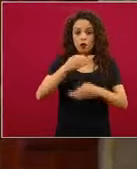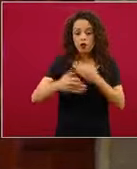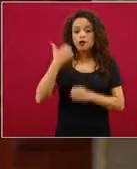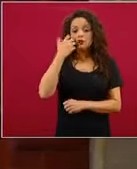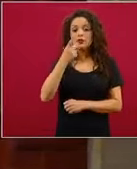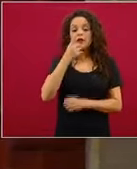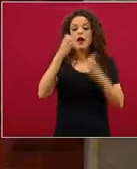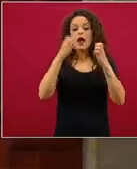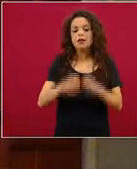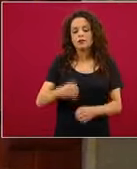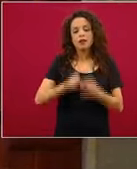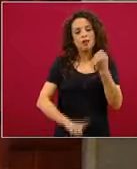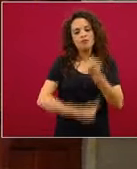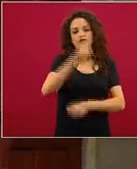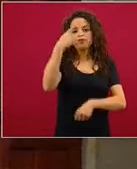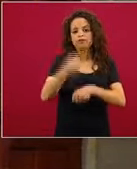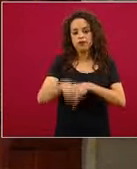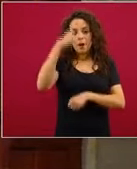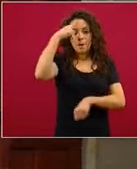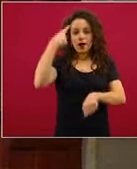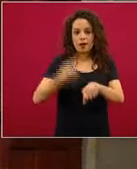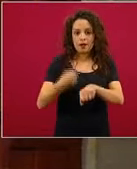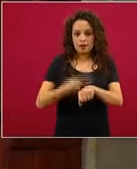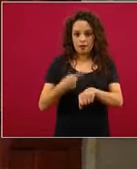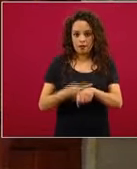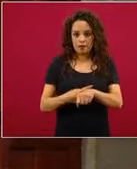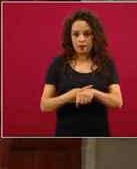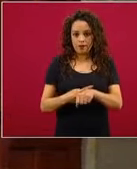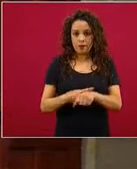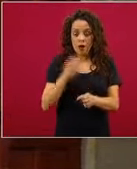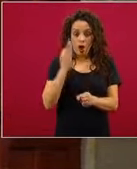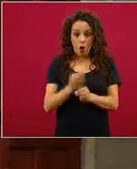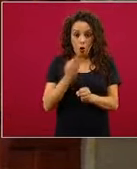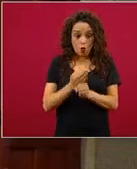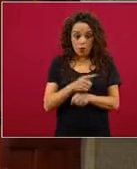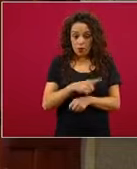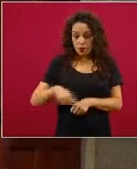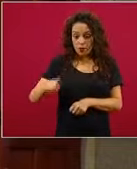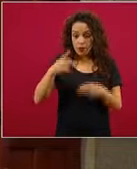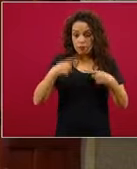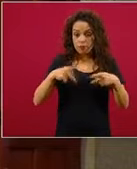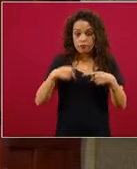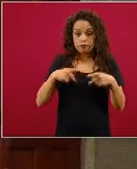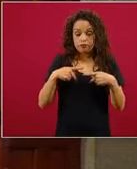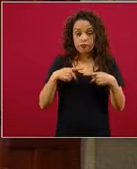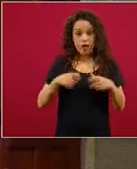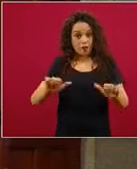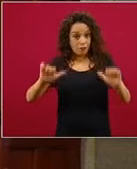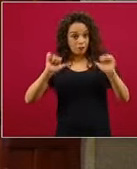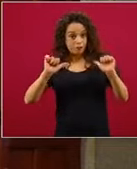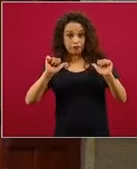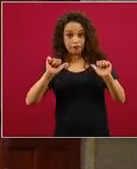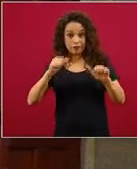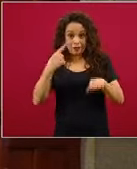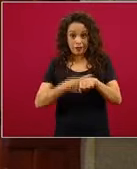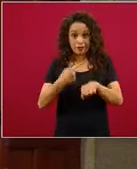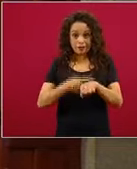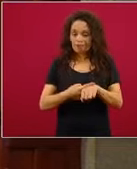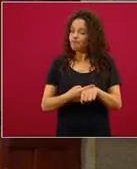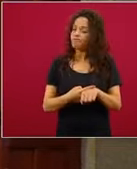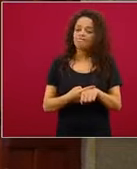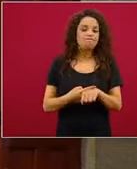enfermar. No hay una sola persona aquí presente que no pueda enfermar por tuberculosis. Eso también es